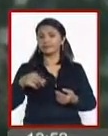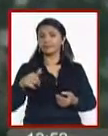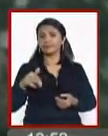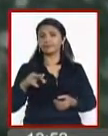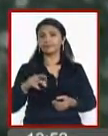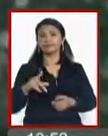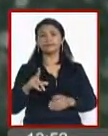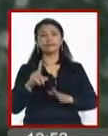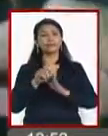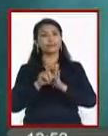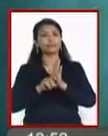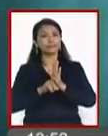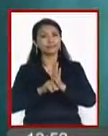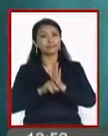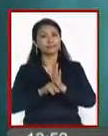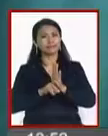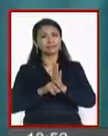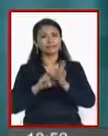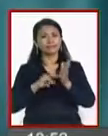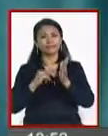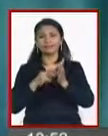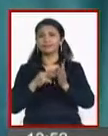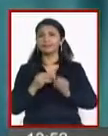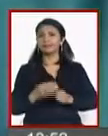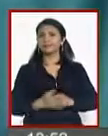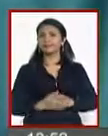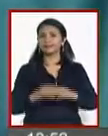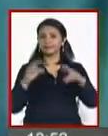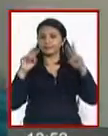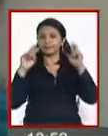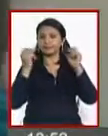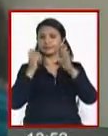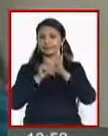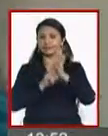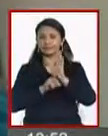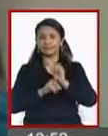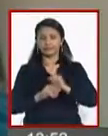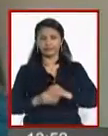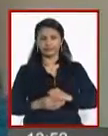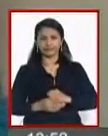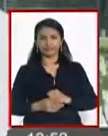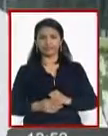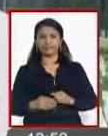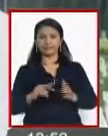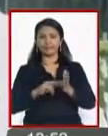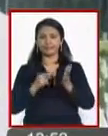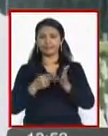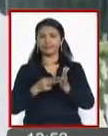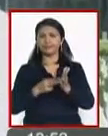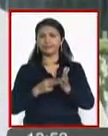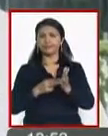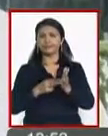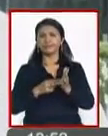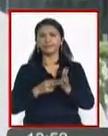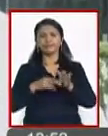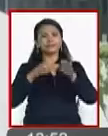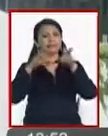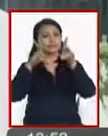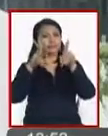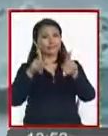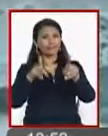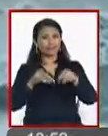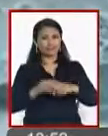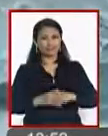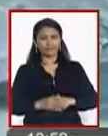del sexomnio, que esto está relacionado al tema sexual. Escuche. Bueno, eso es una característica en la cual la